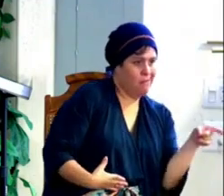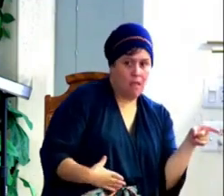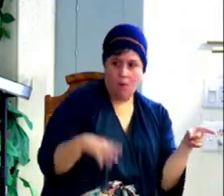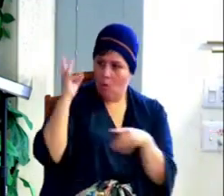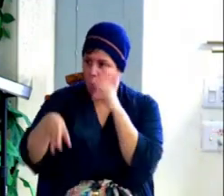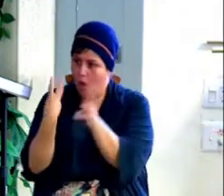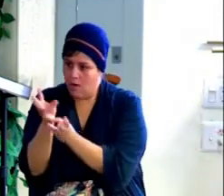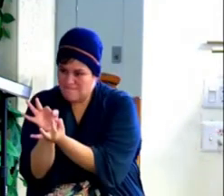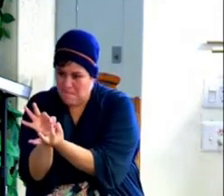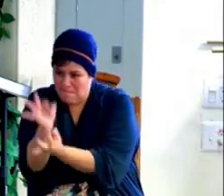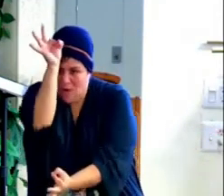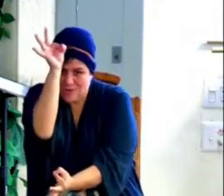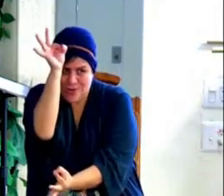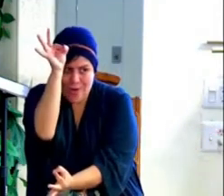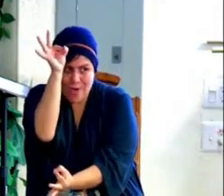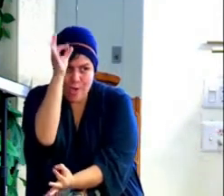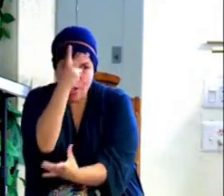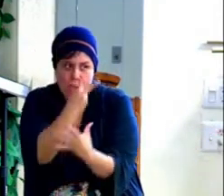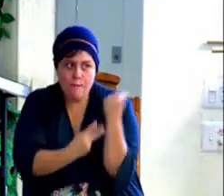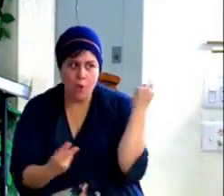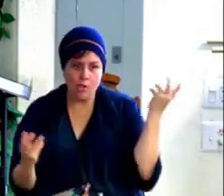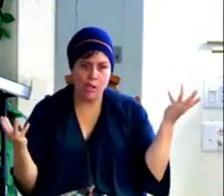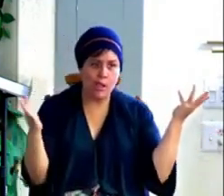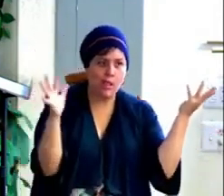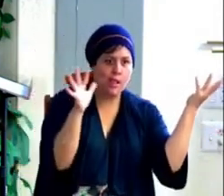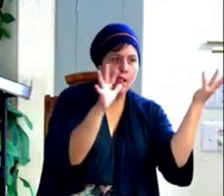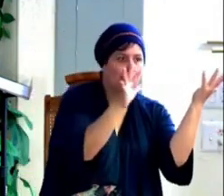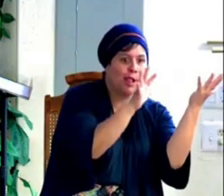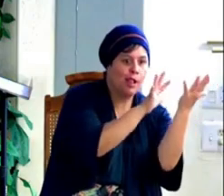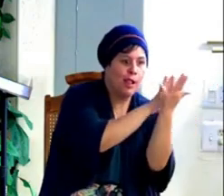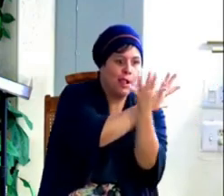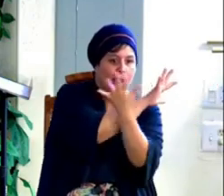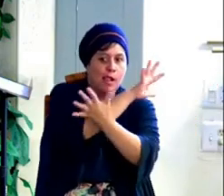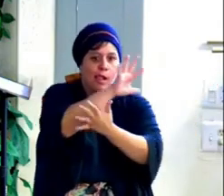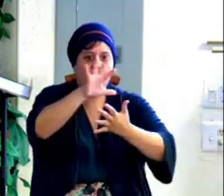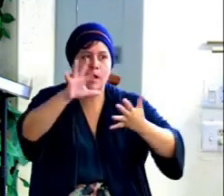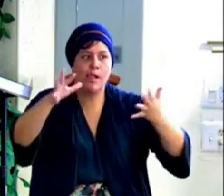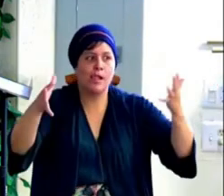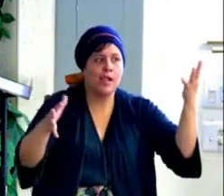un hilo de juárez y en eso es cuando el virus es real